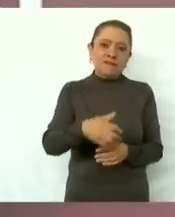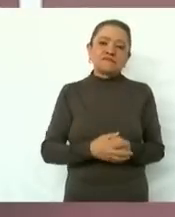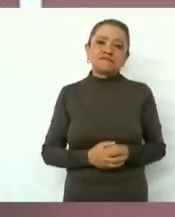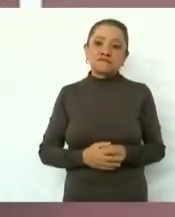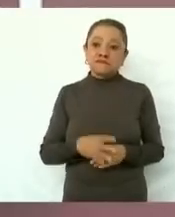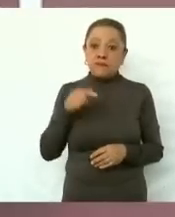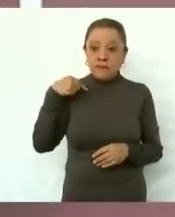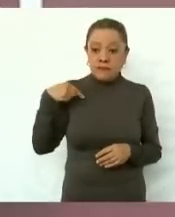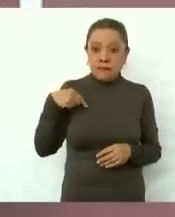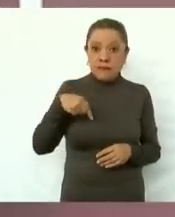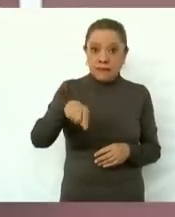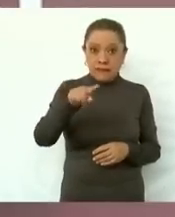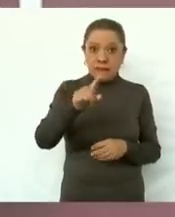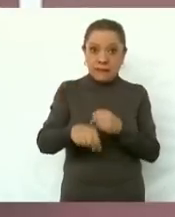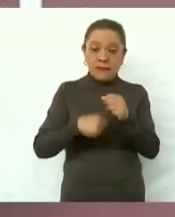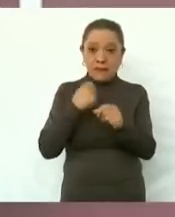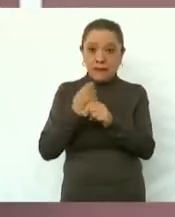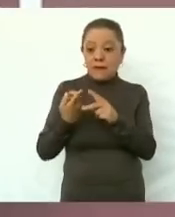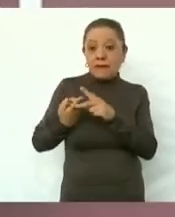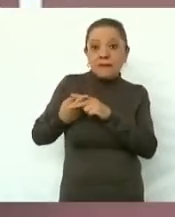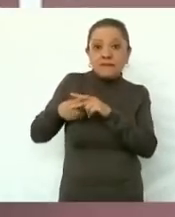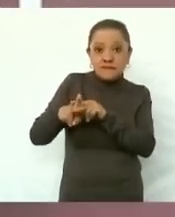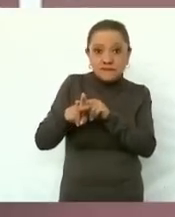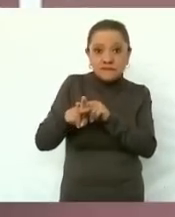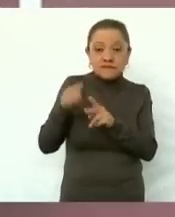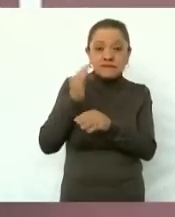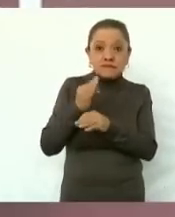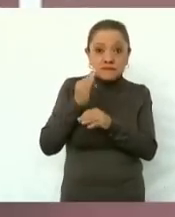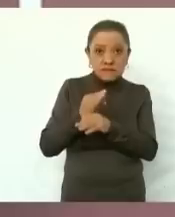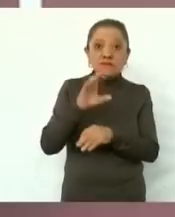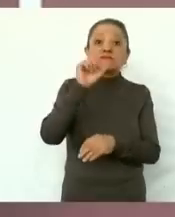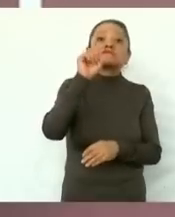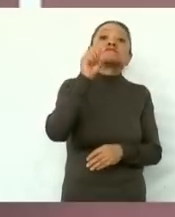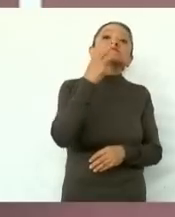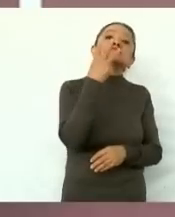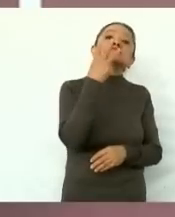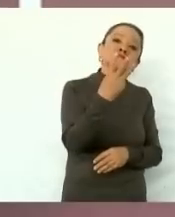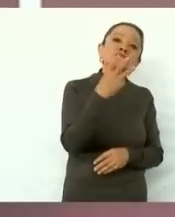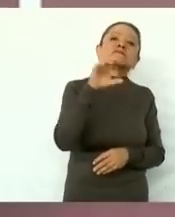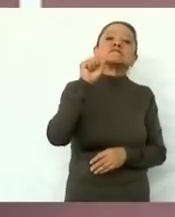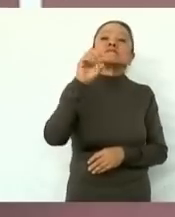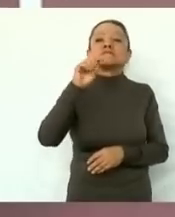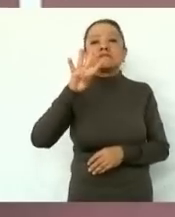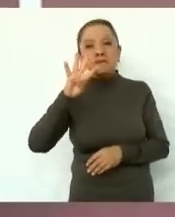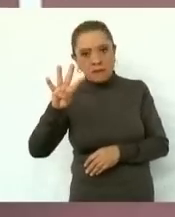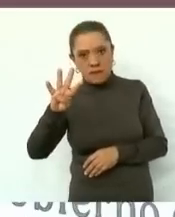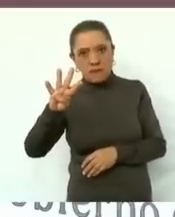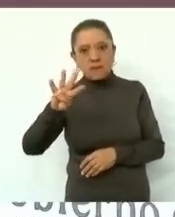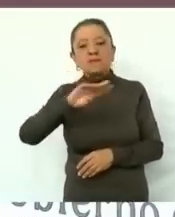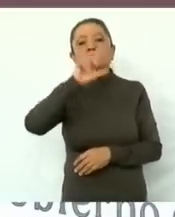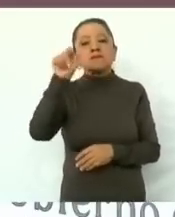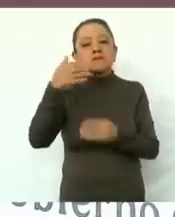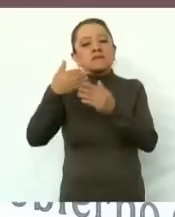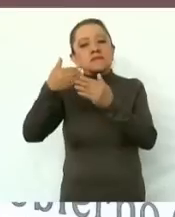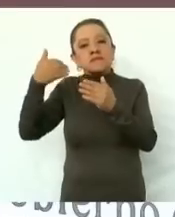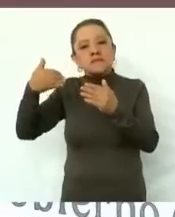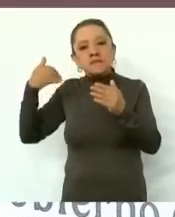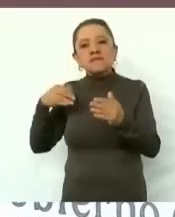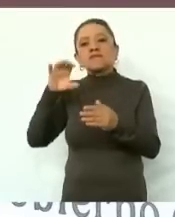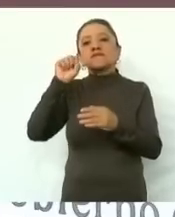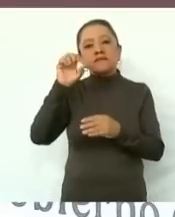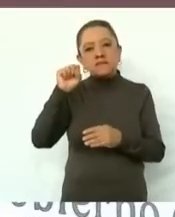Este año iniciamos con las de 63 y 64 y luego ya vamos a ir con 60, 61